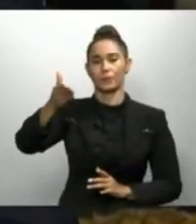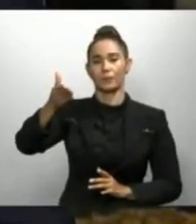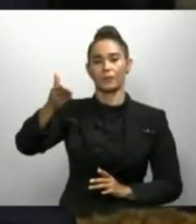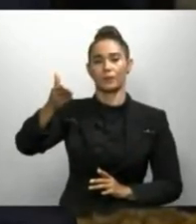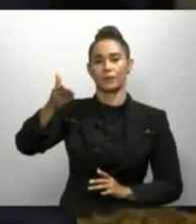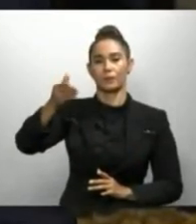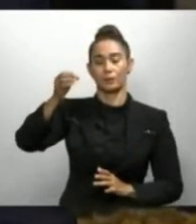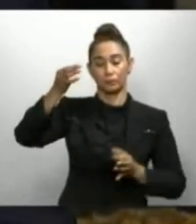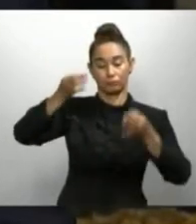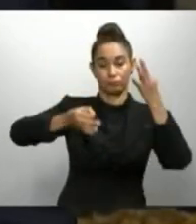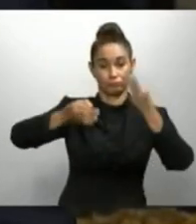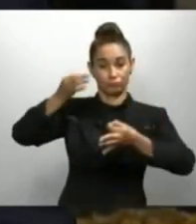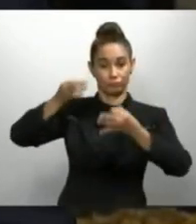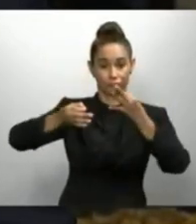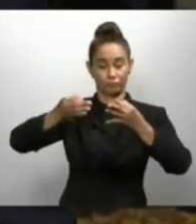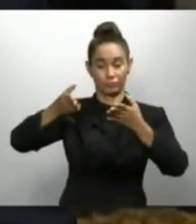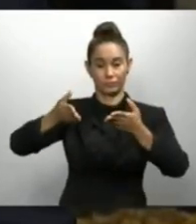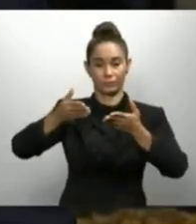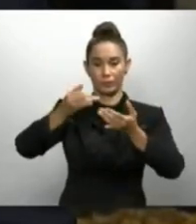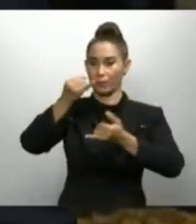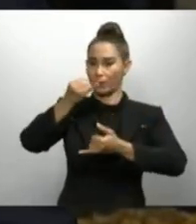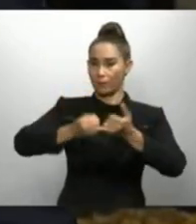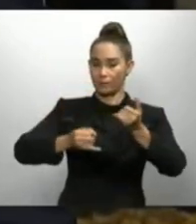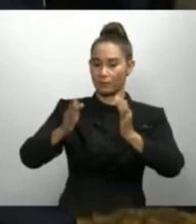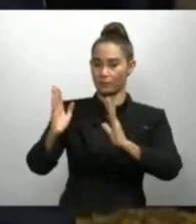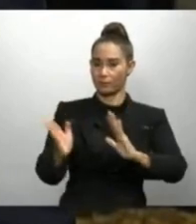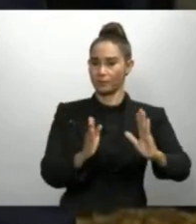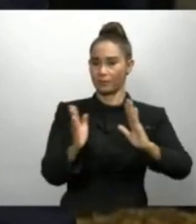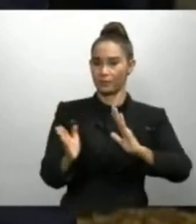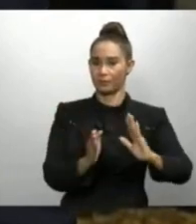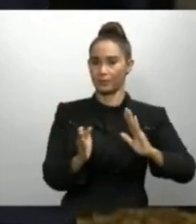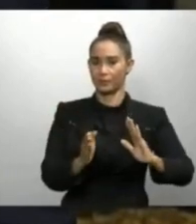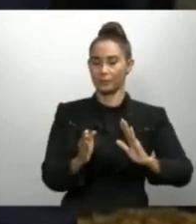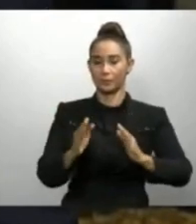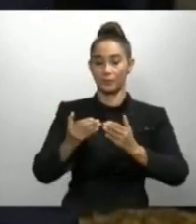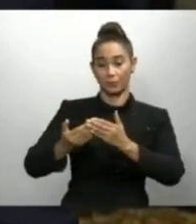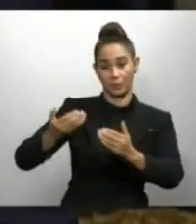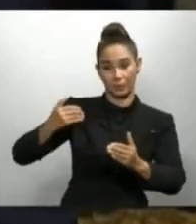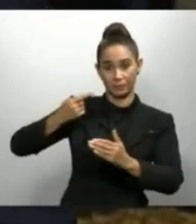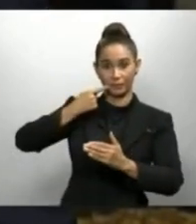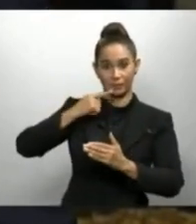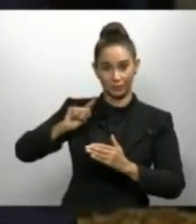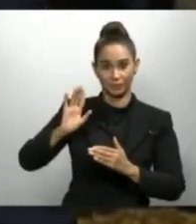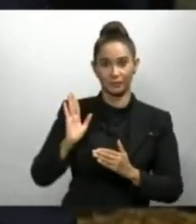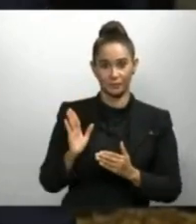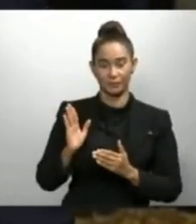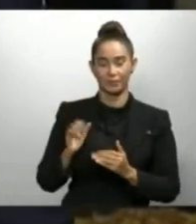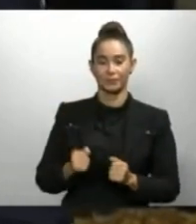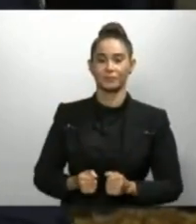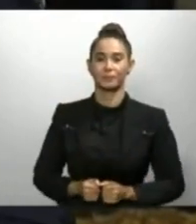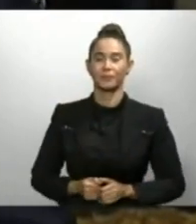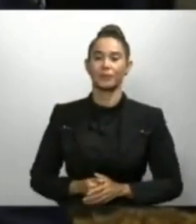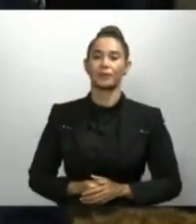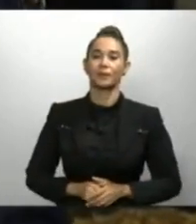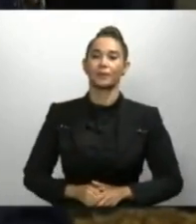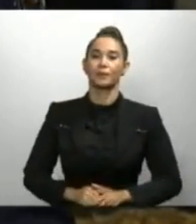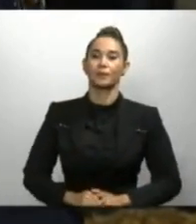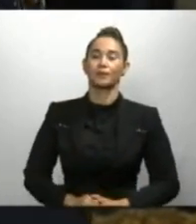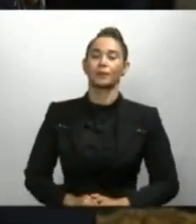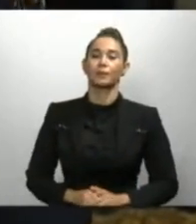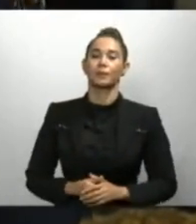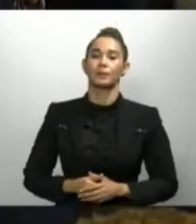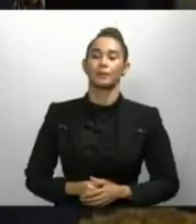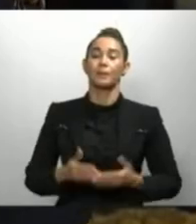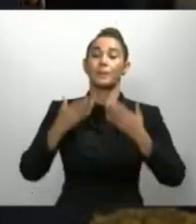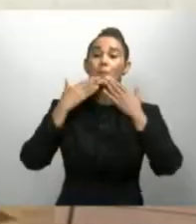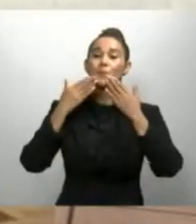del consultor jurídico, termine el proceso antes de nosotros anunciarlo oficialmente.